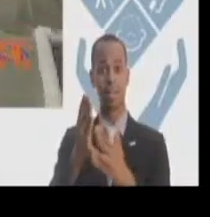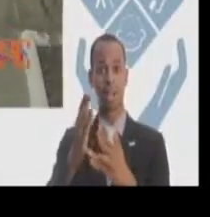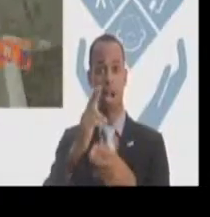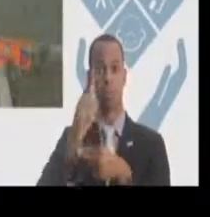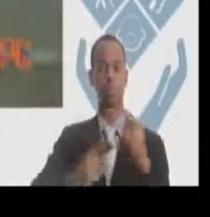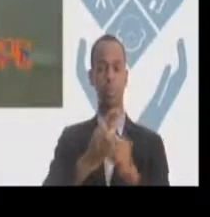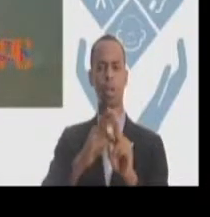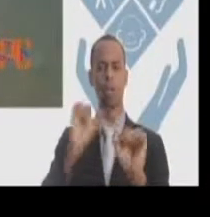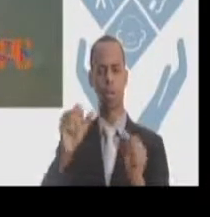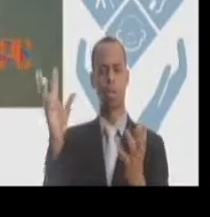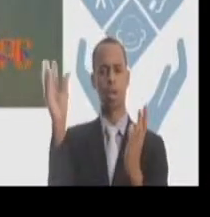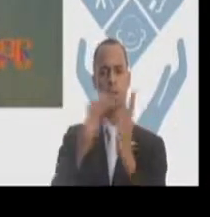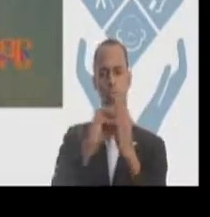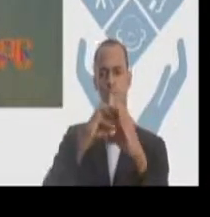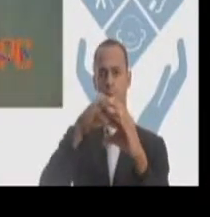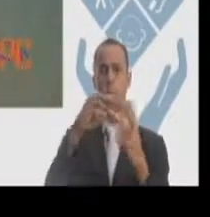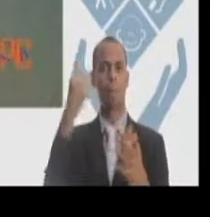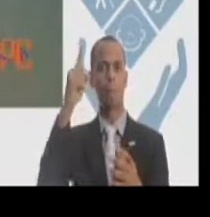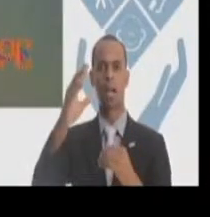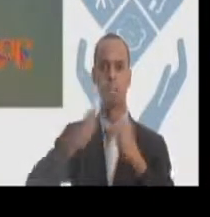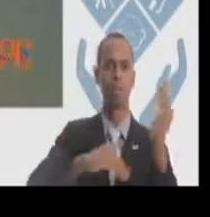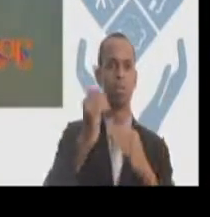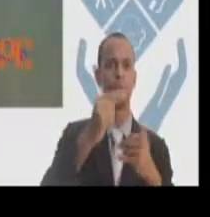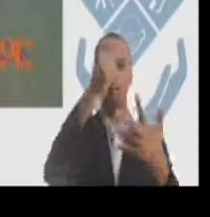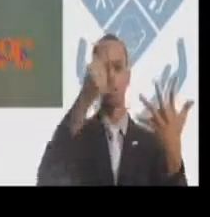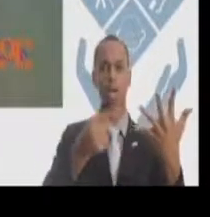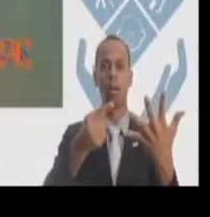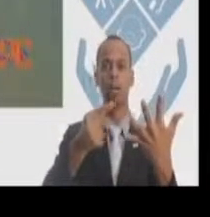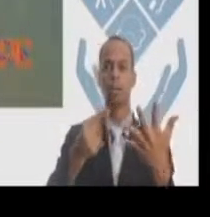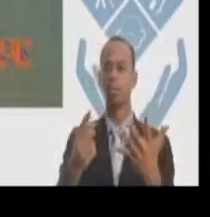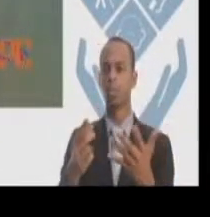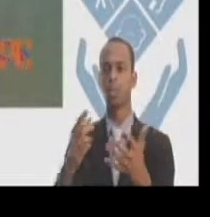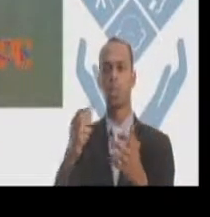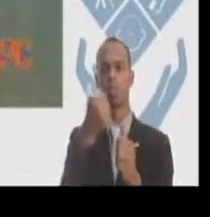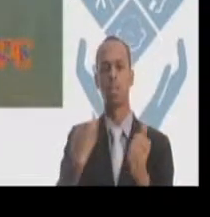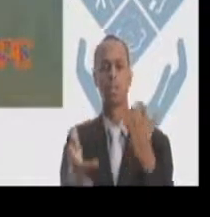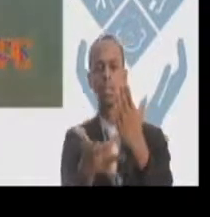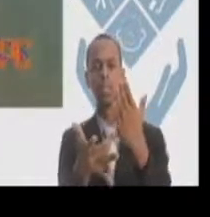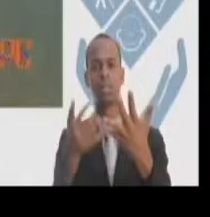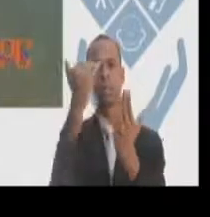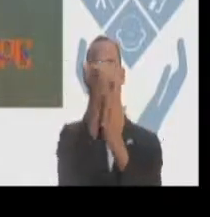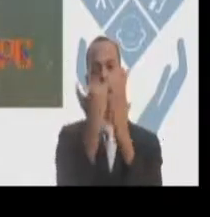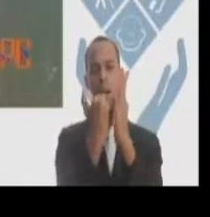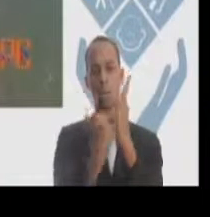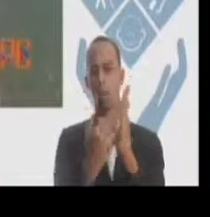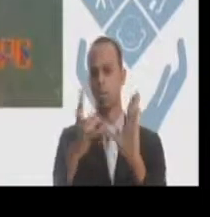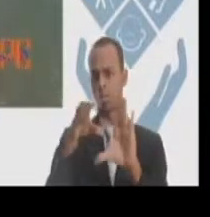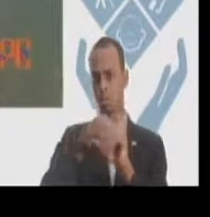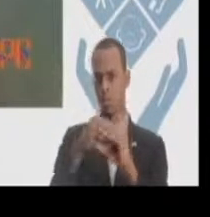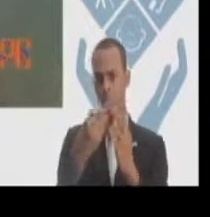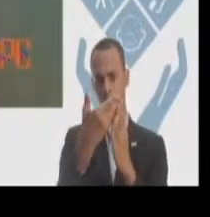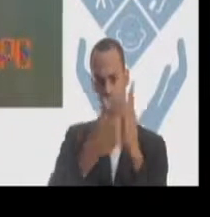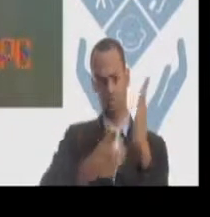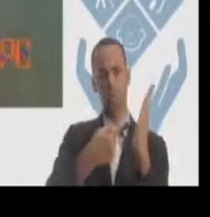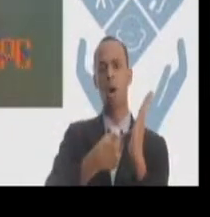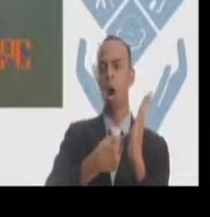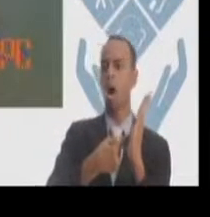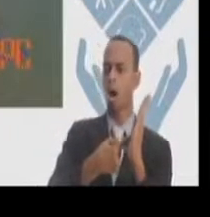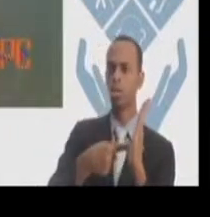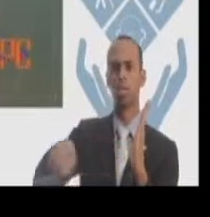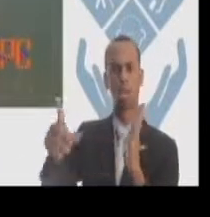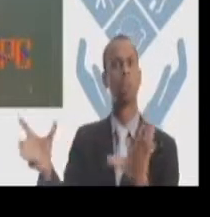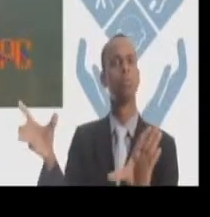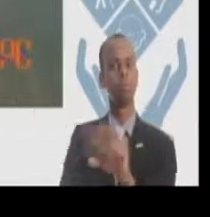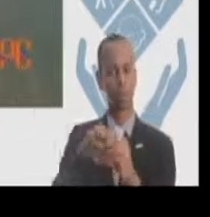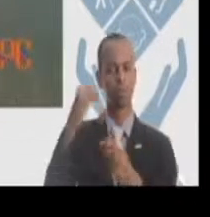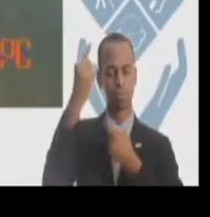con discapacidad, pero al resto, porque si el resto no camina hacia en la misma dirección, va a ser una barrera. Solo transversal. Si el